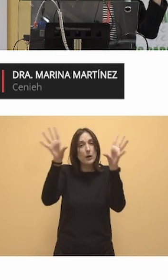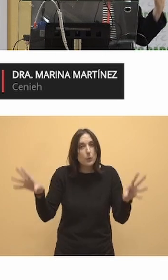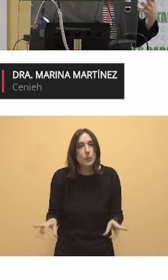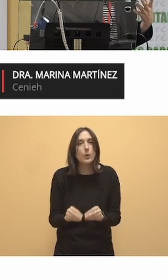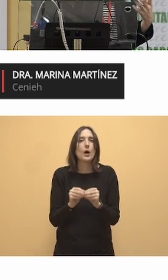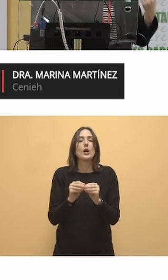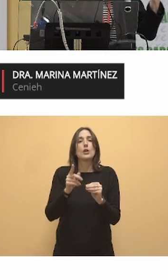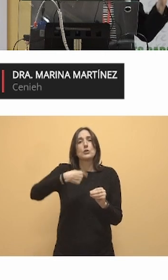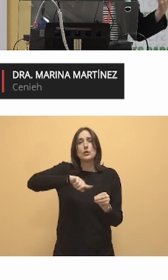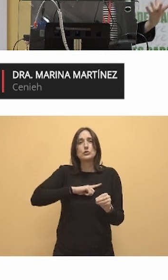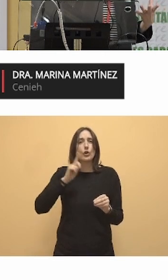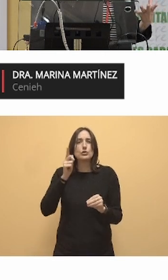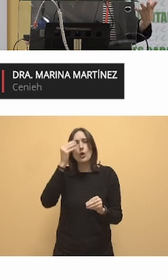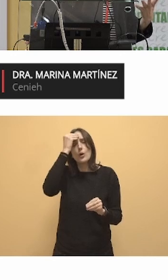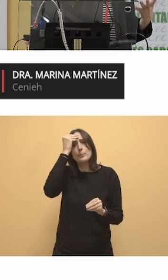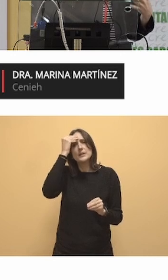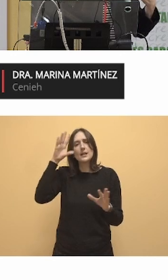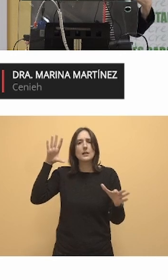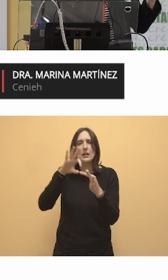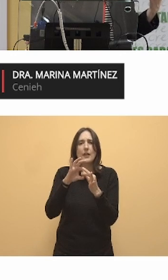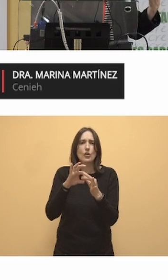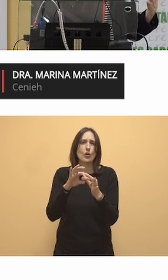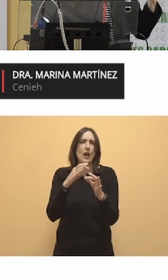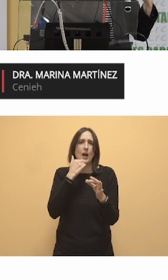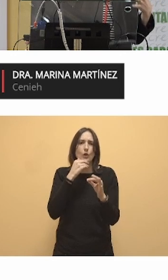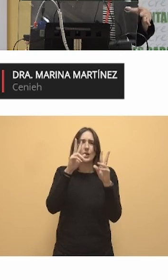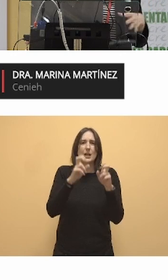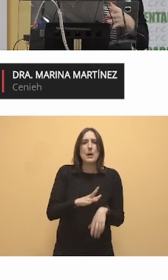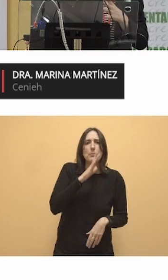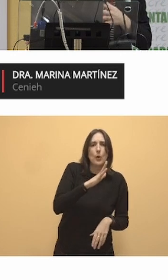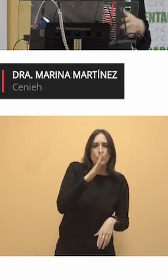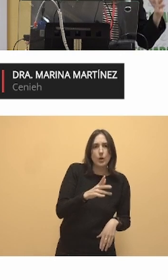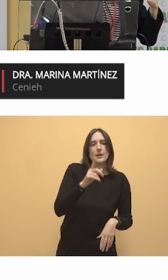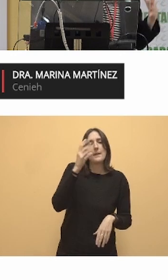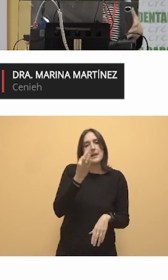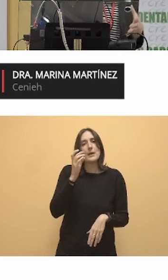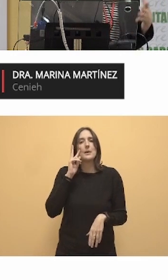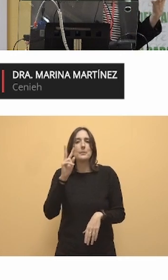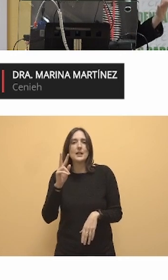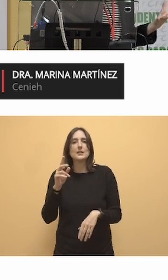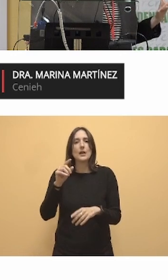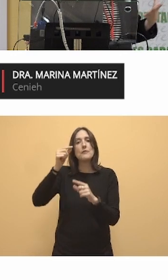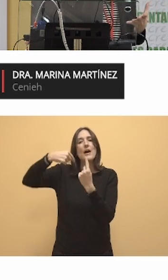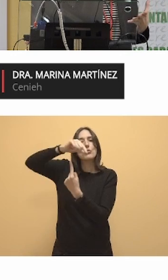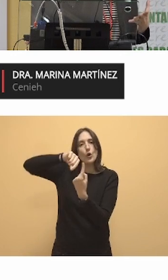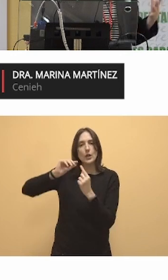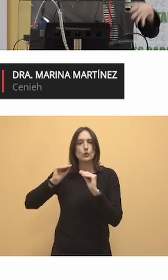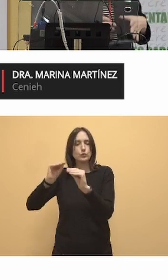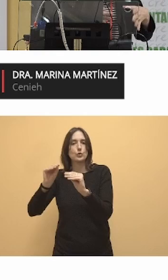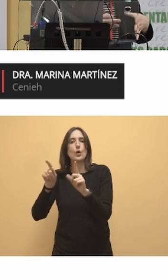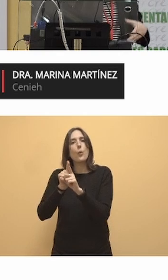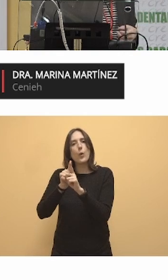No solo podemos intentar buscar un porqué a la agenesia dental, sino que tenemos que ver que hay muchos factores que